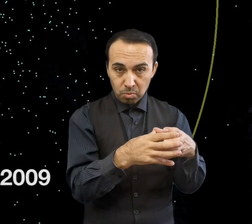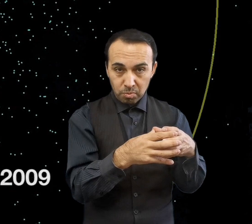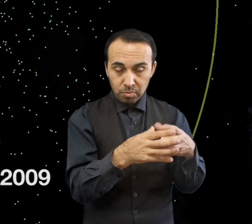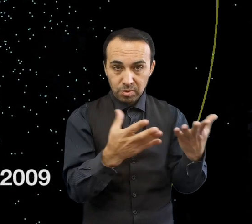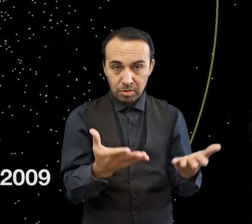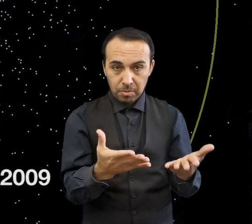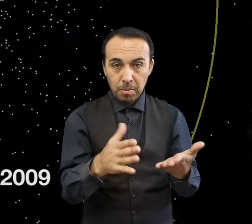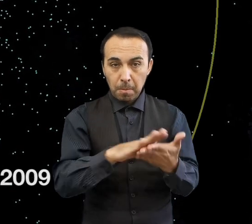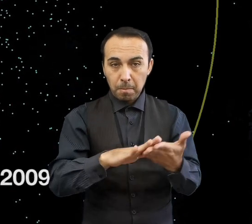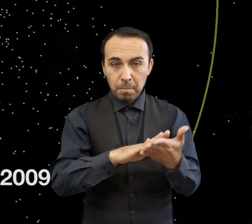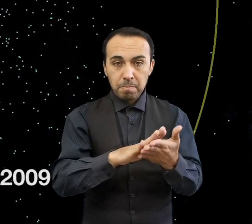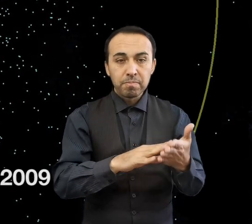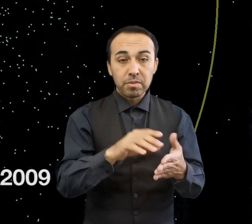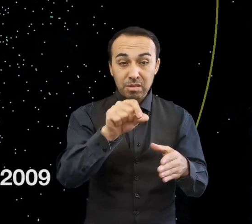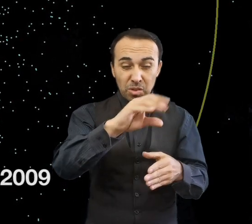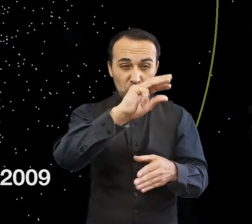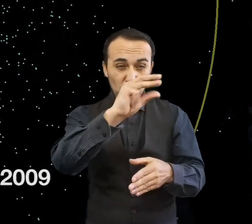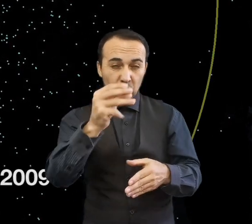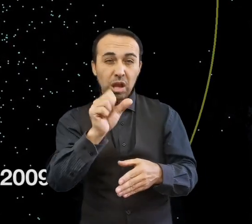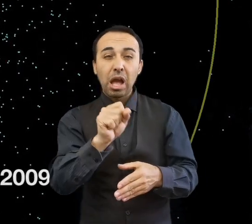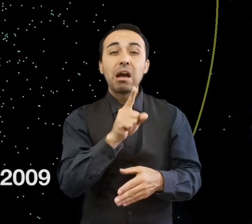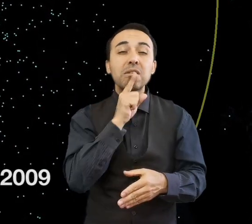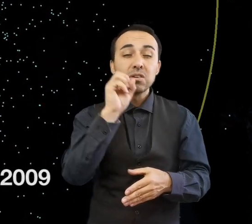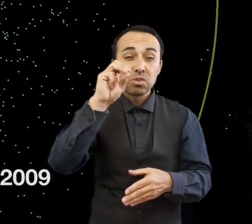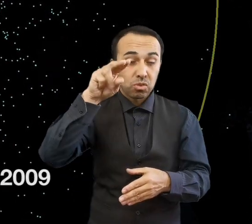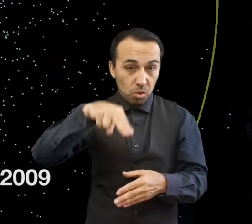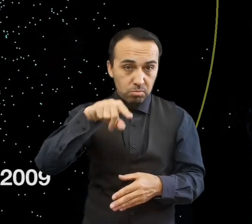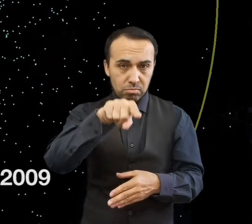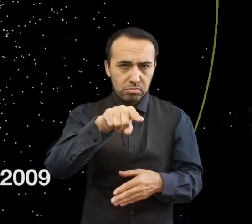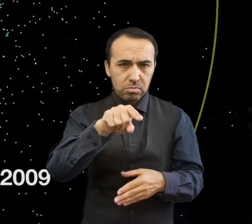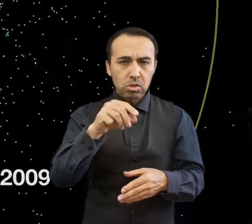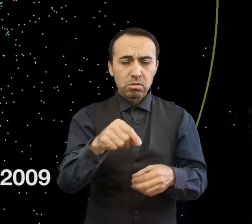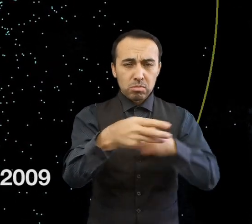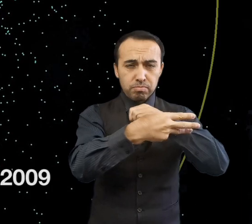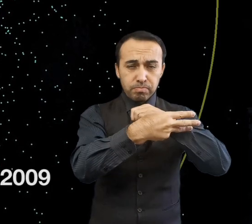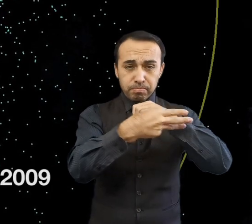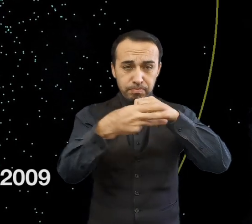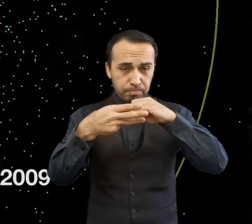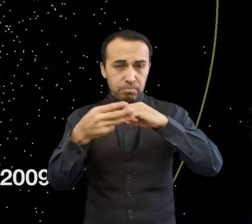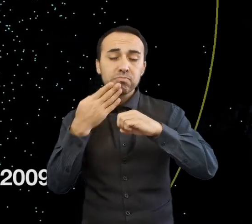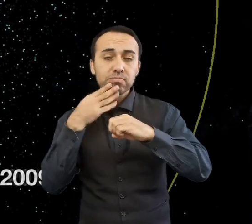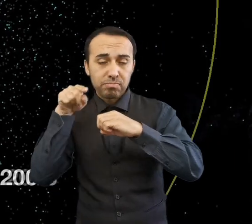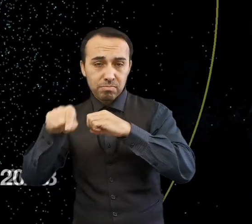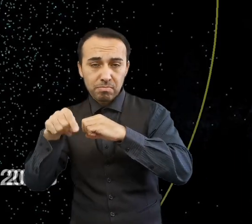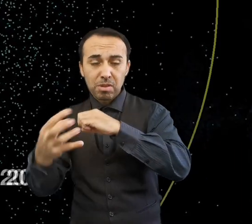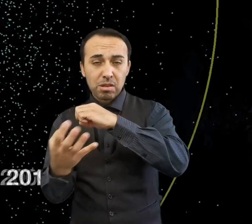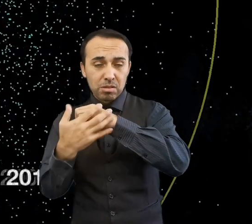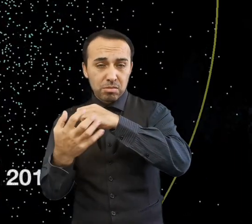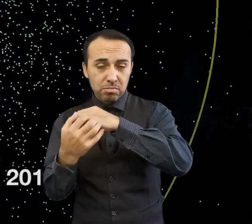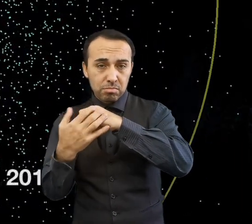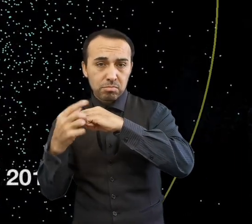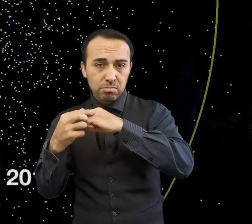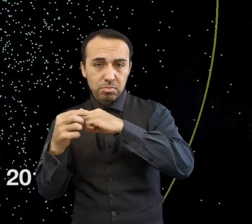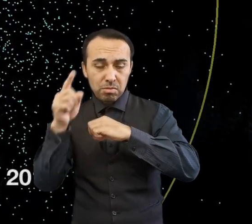que son objetos que cruzan la órbita terrestre y la de Venus, pero no la de Marte. Son difíciles de descubrir porque están normalmente cerca